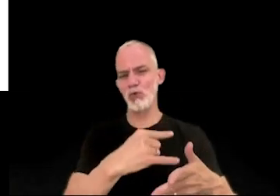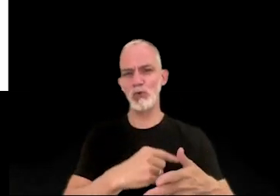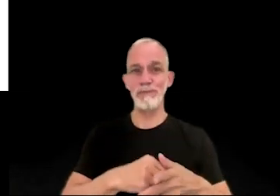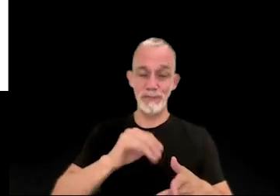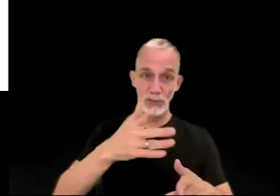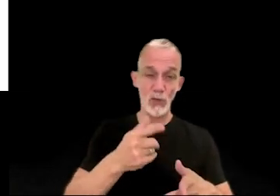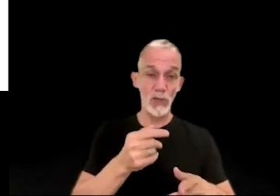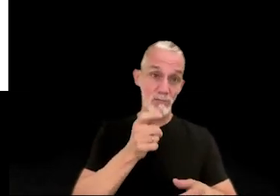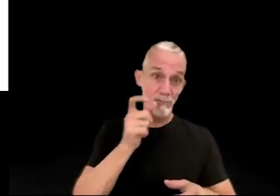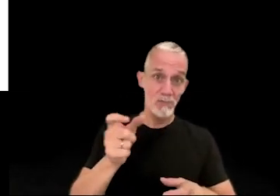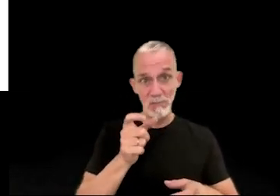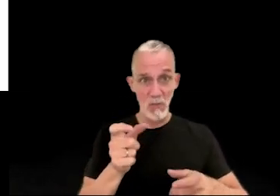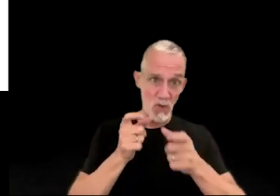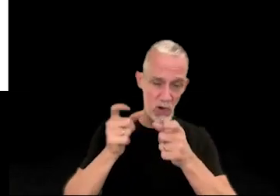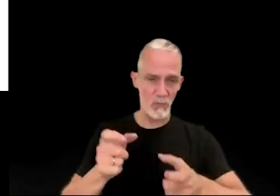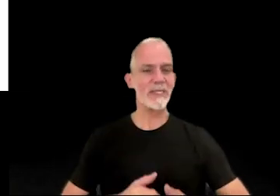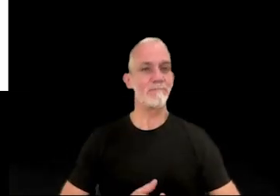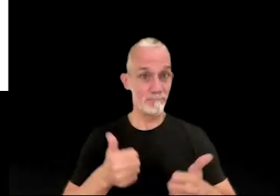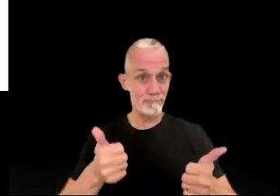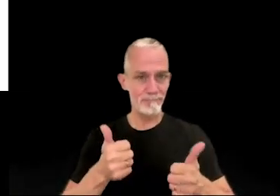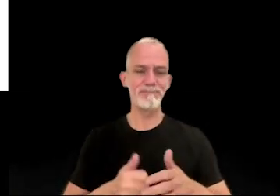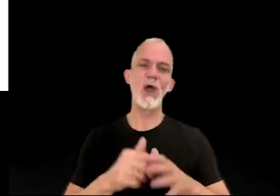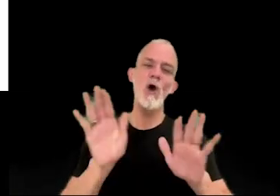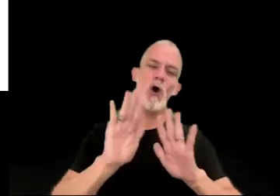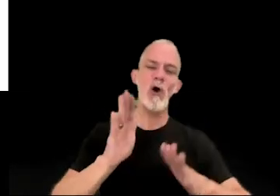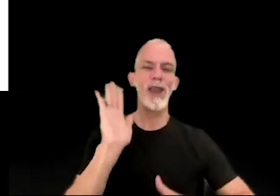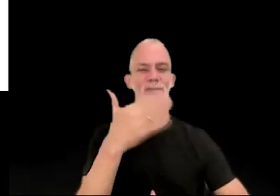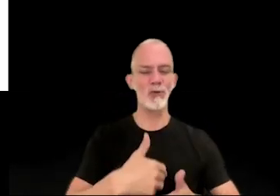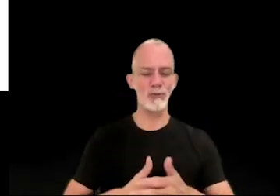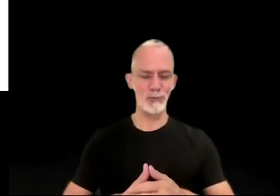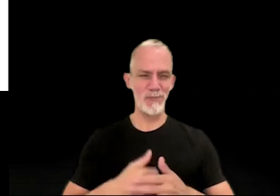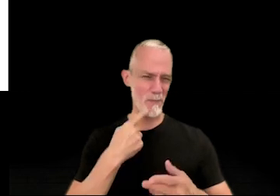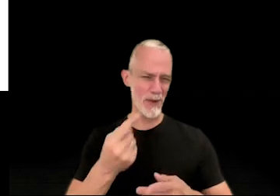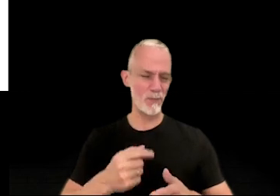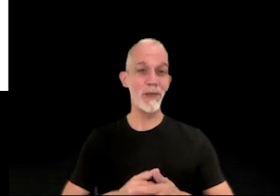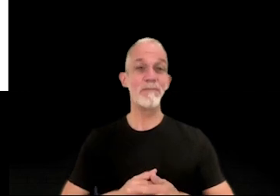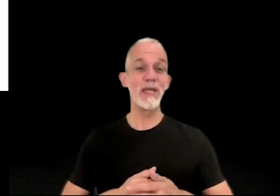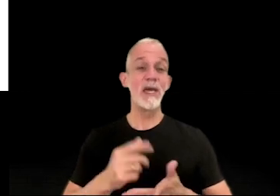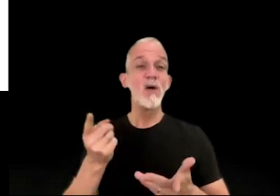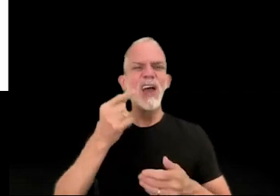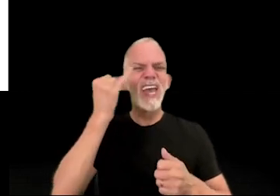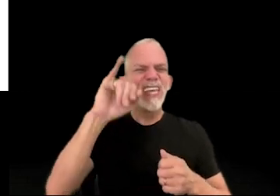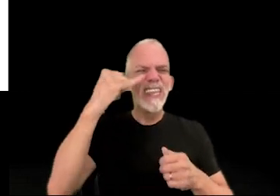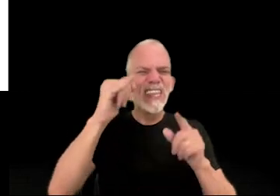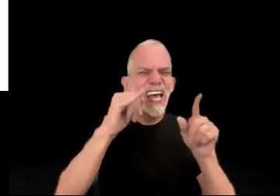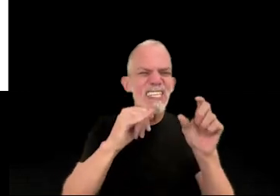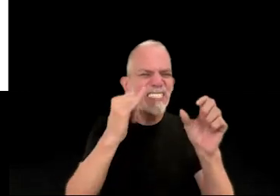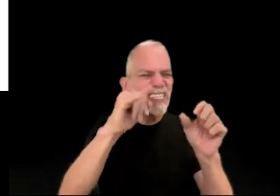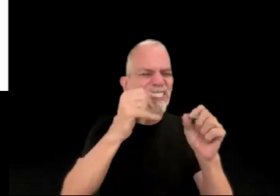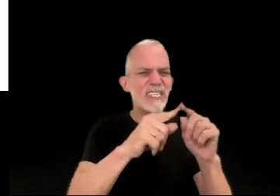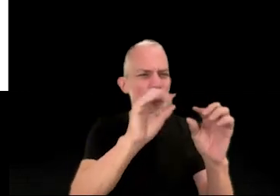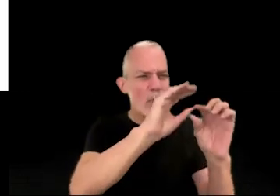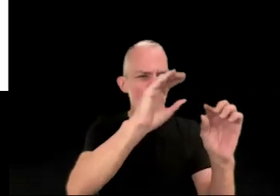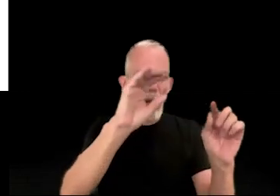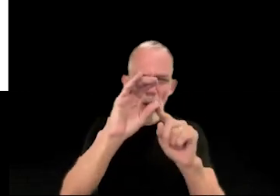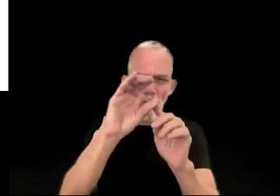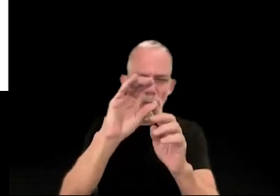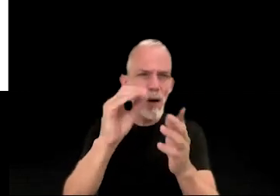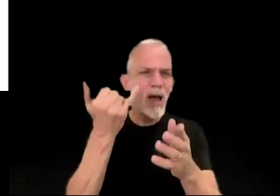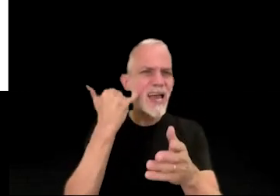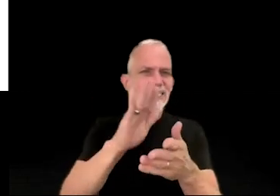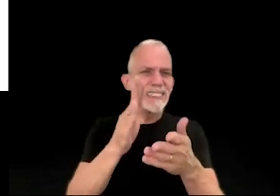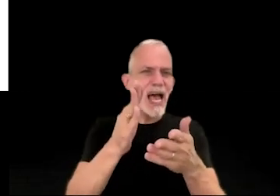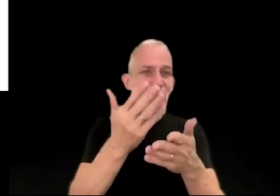vas respondiendo. ¿listo? Hola a todos. Bueno, ¿los intereses capitalizados se condonan o ya son deuda